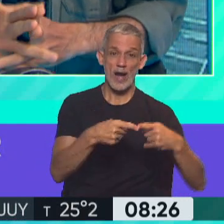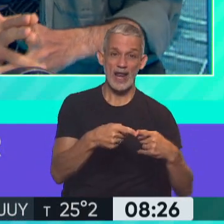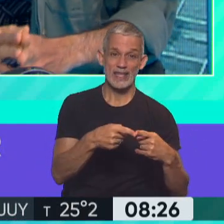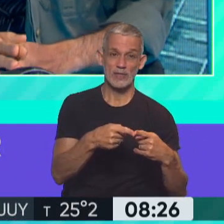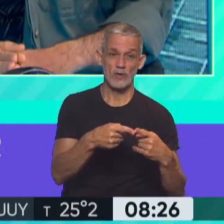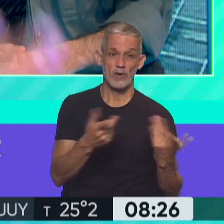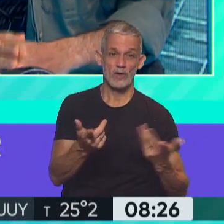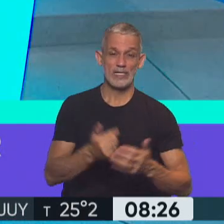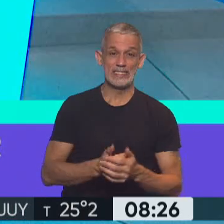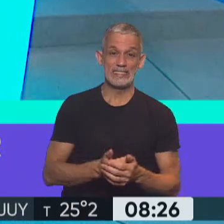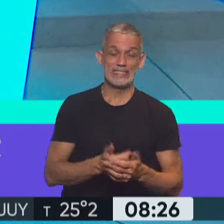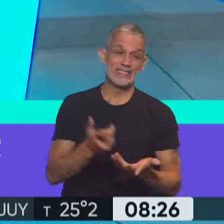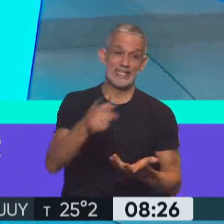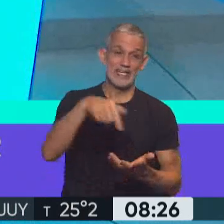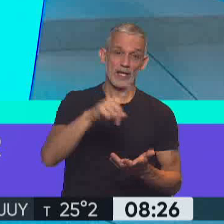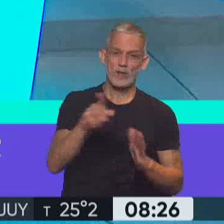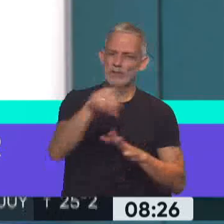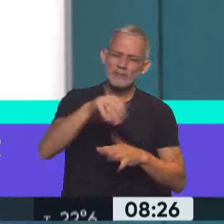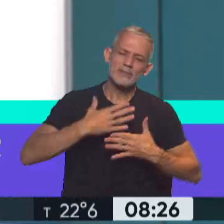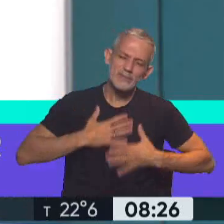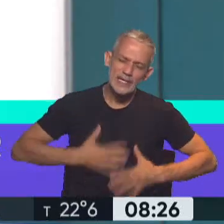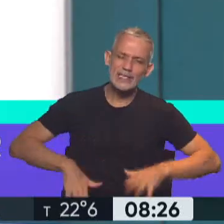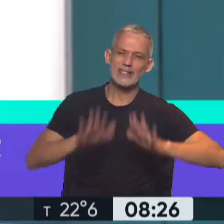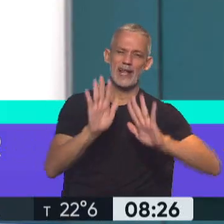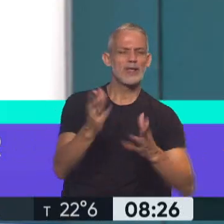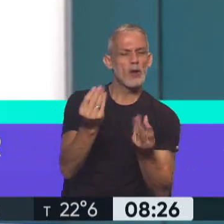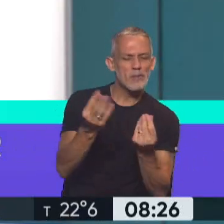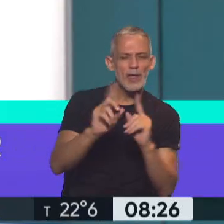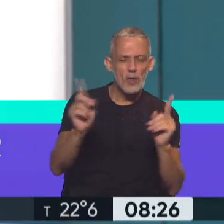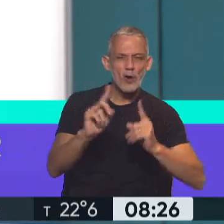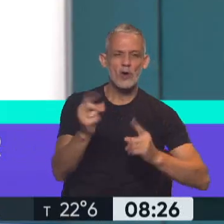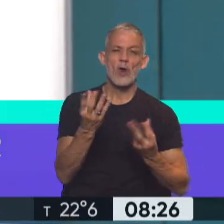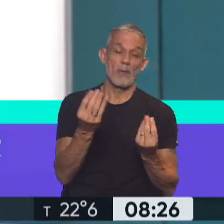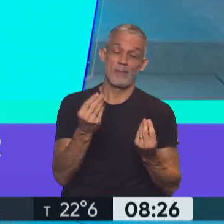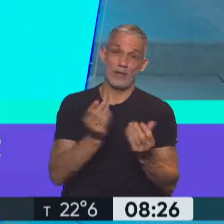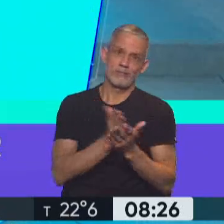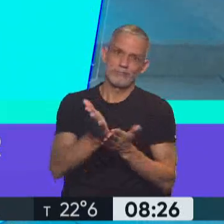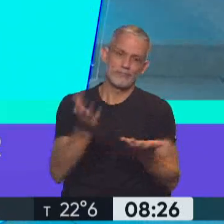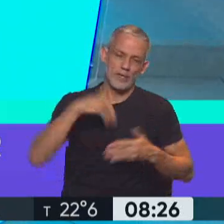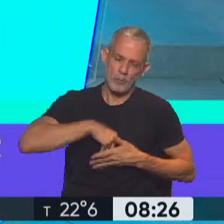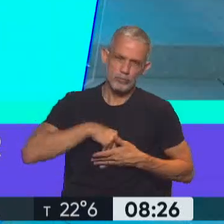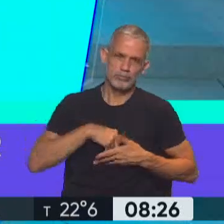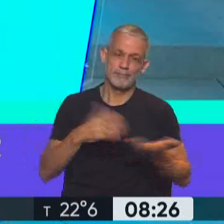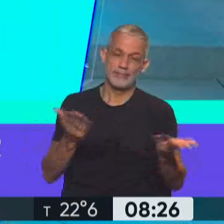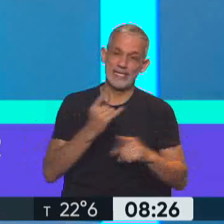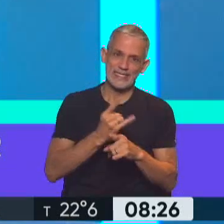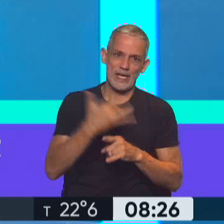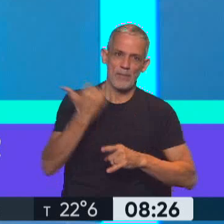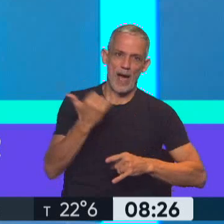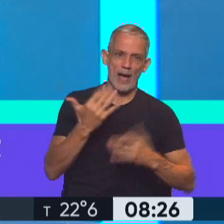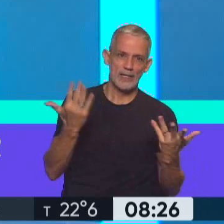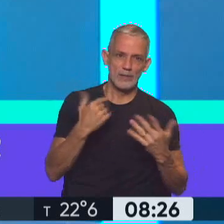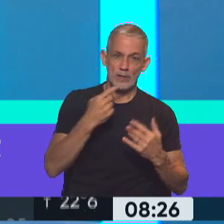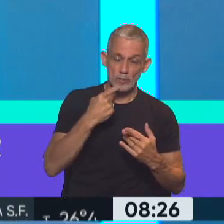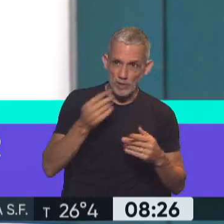que para que está del otro lado no va a pasar, que no tenga miedo, digamos. Claro, sí, es un miedo eterno, como claro. Vos lo sabrás como economista, que siempre hay una consulta,